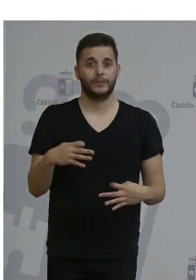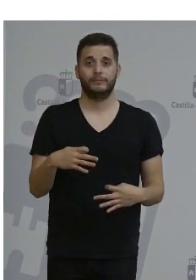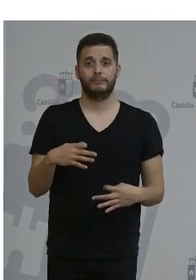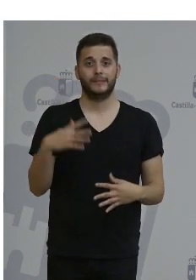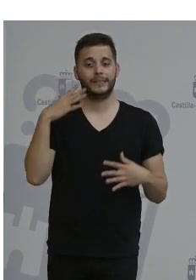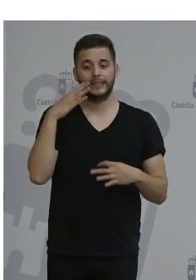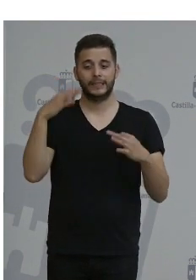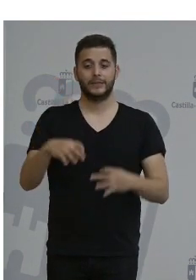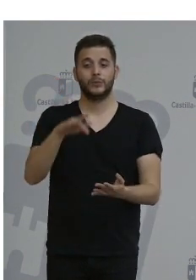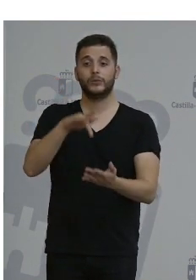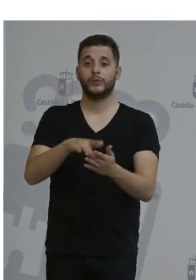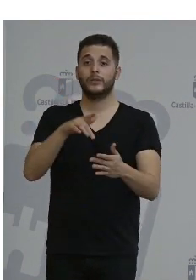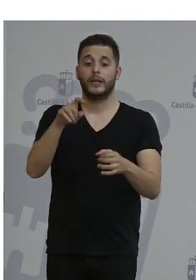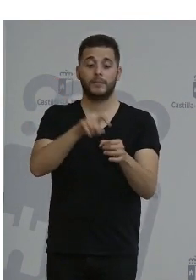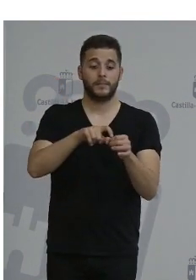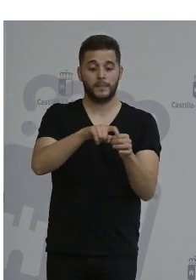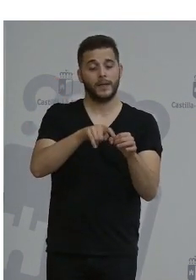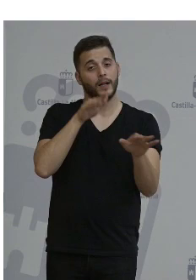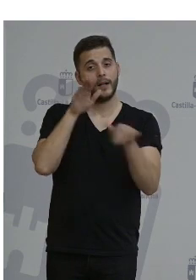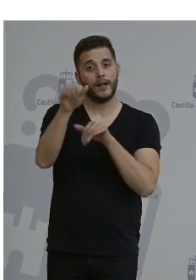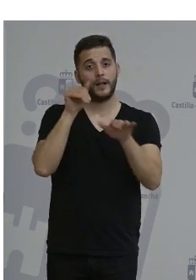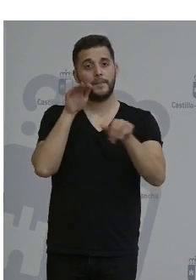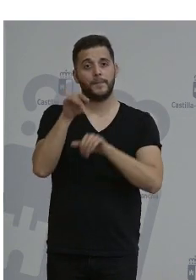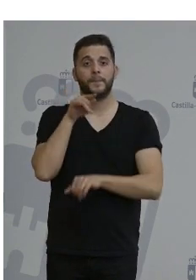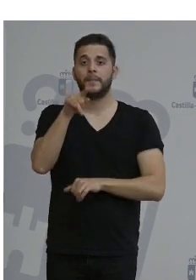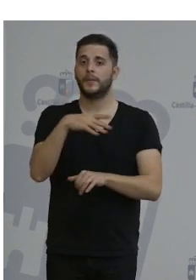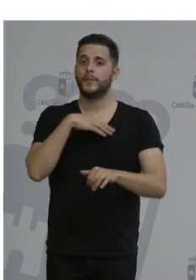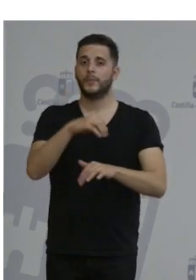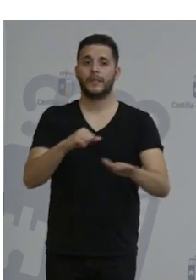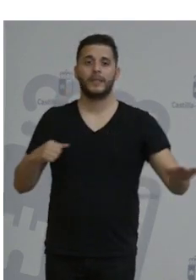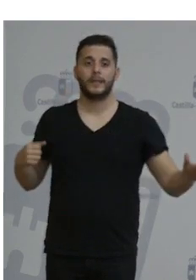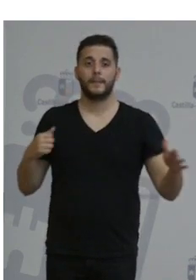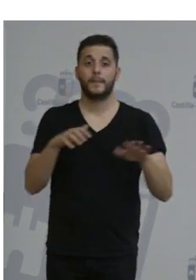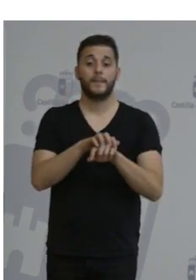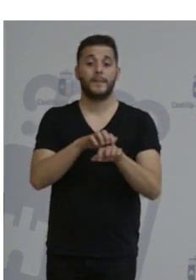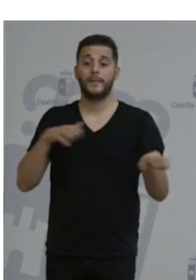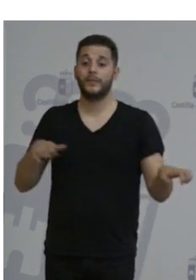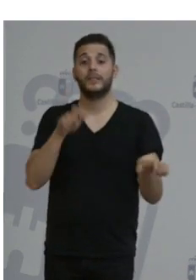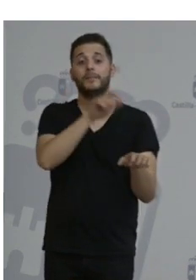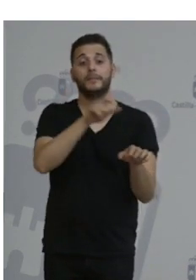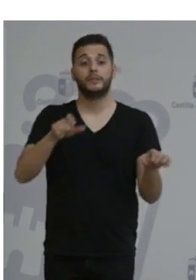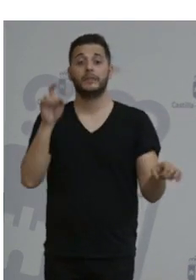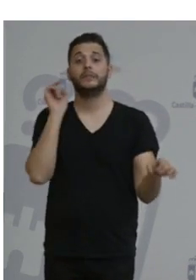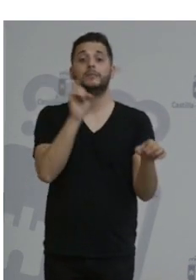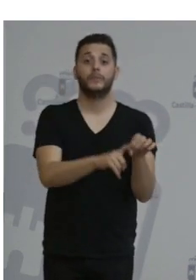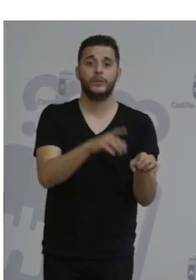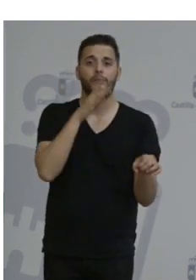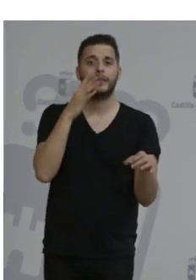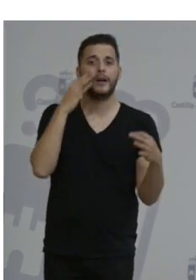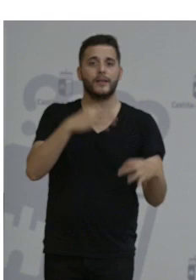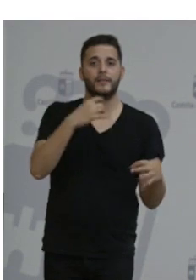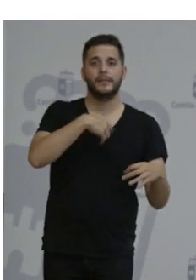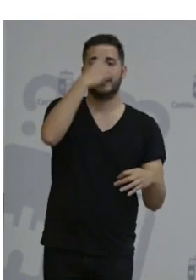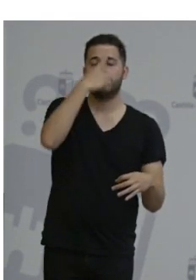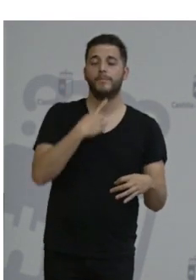convocar esas plazas, puede haber el mayor número de personas que concurran a las mismas, porque podamos atraer los perfiles que la